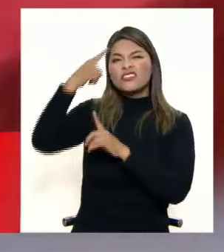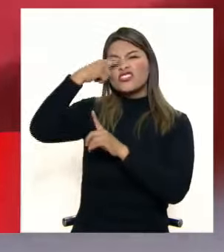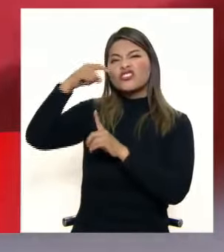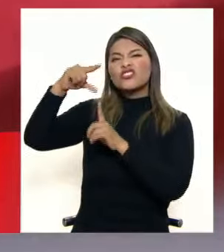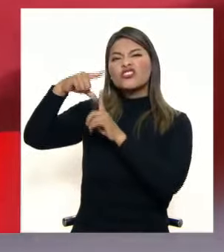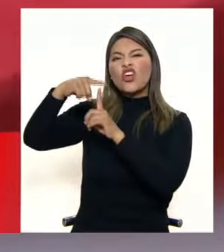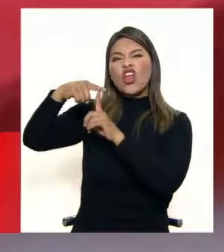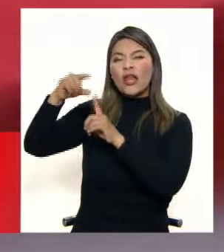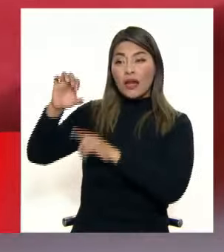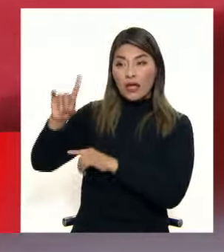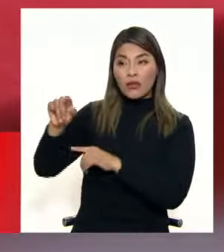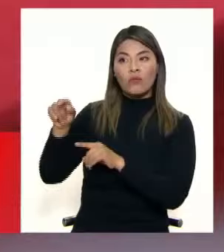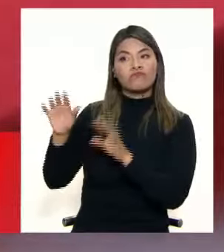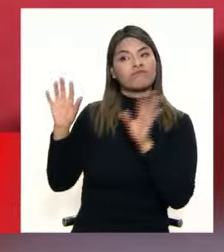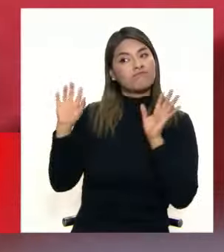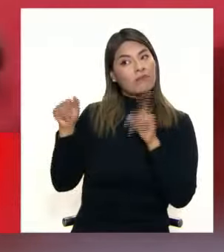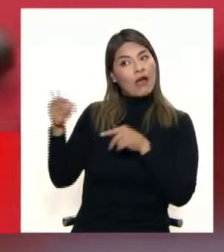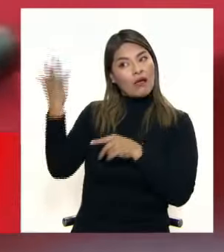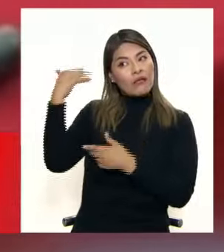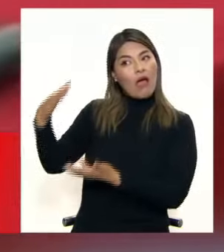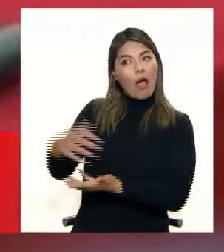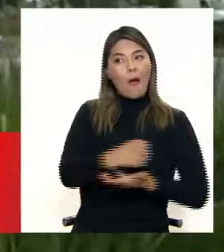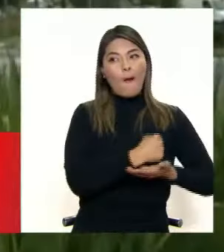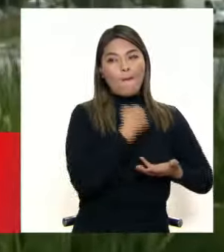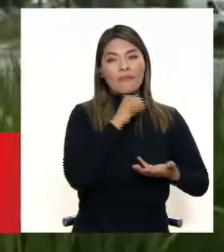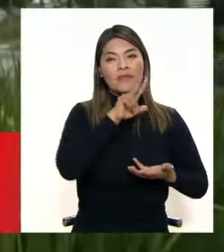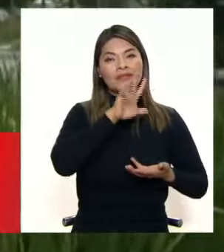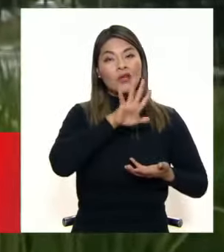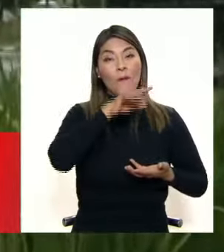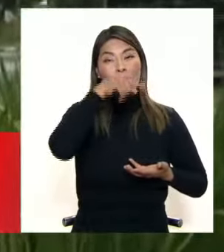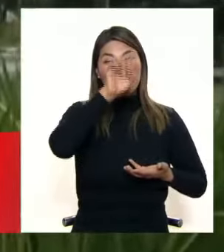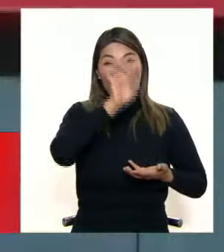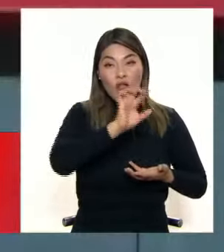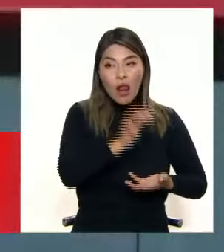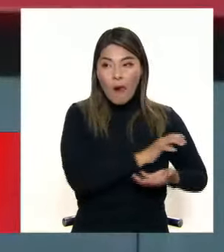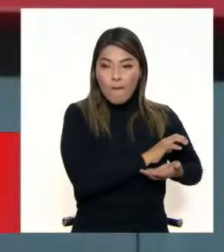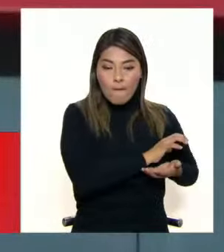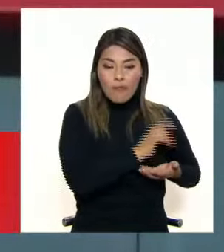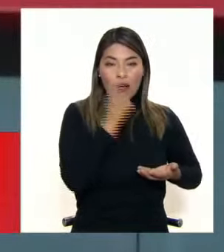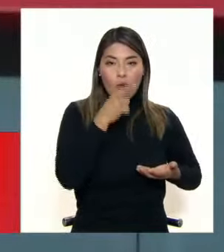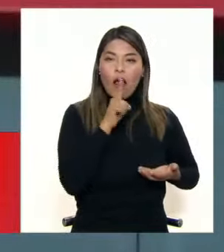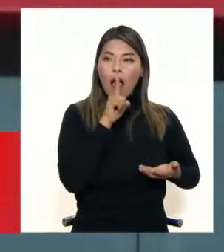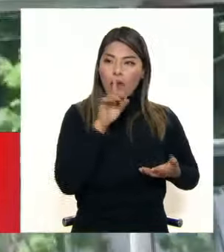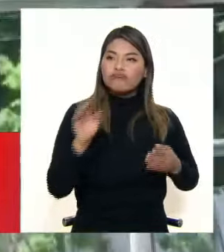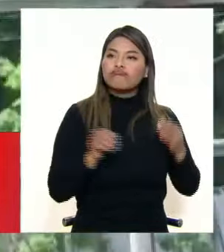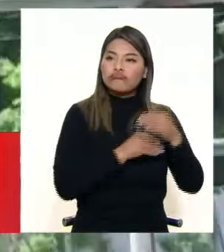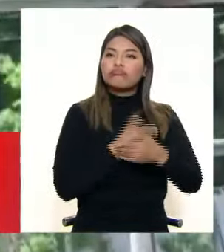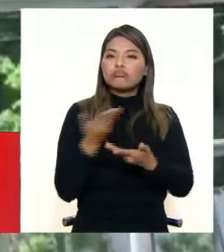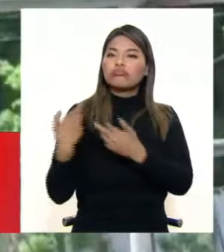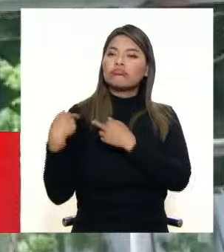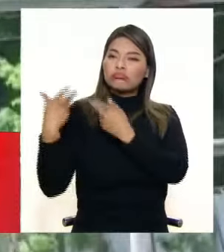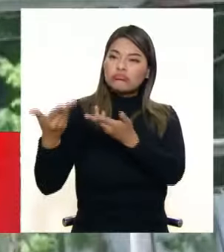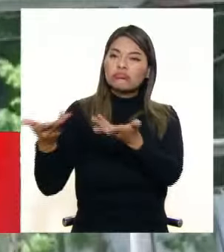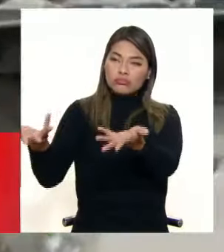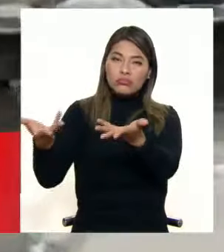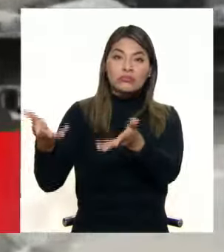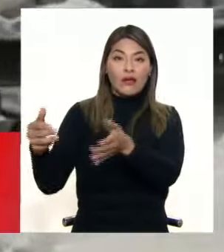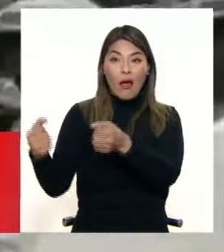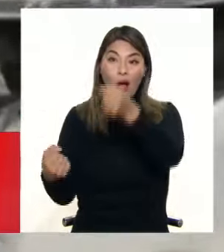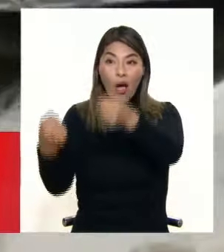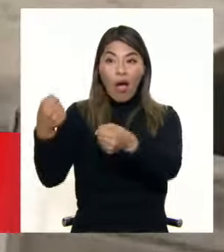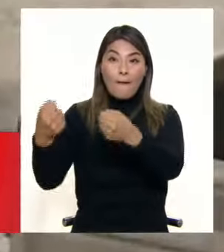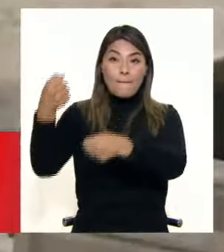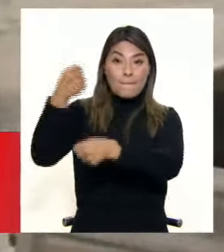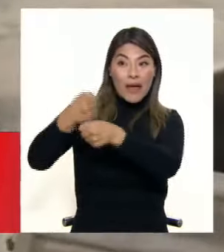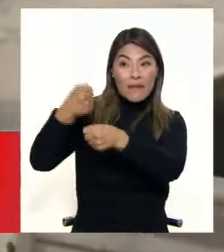35 millones de dólares de la empresa brasileña Odebrecht para darles la concesión de 2 tramos de la Interoceánica.